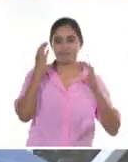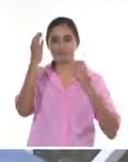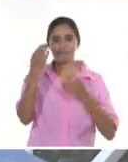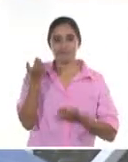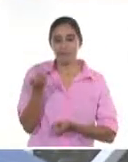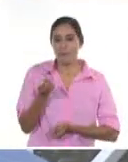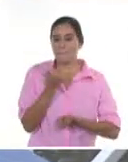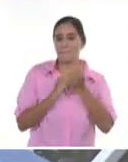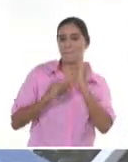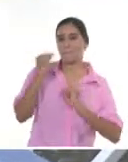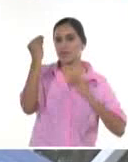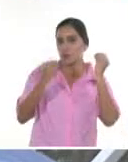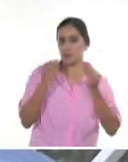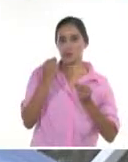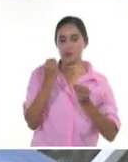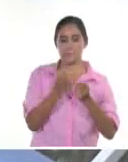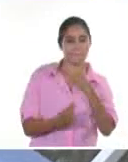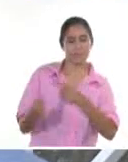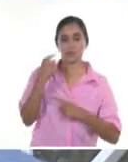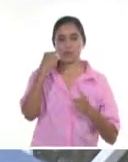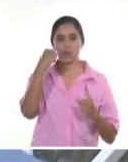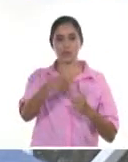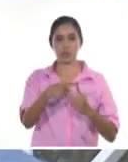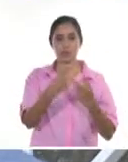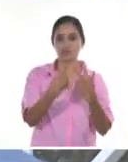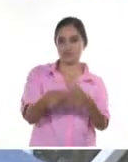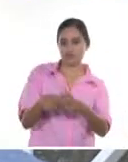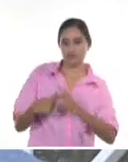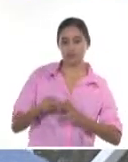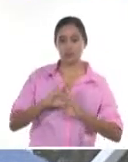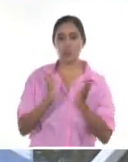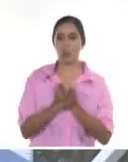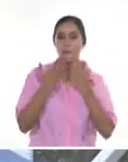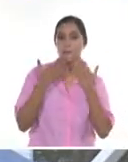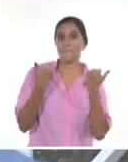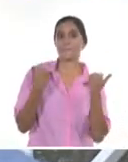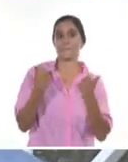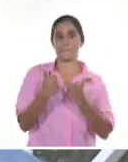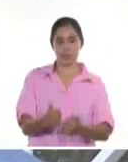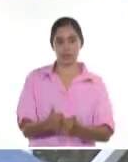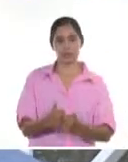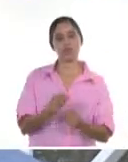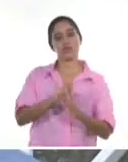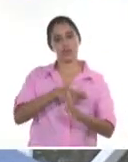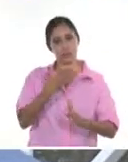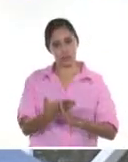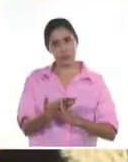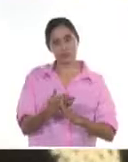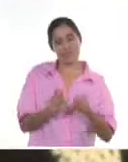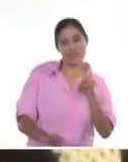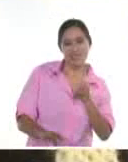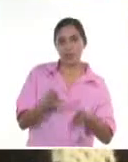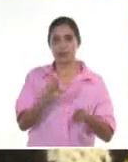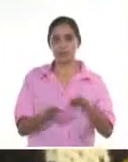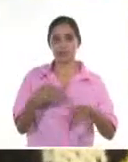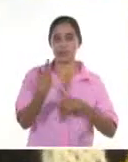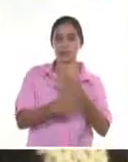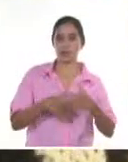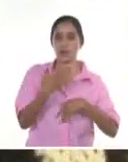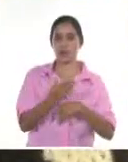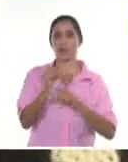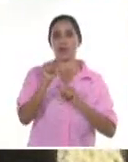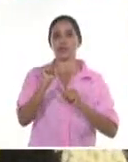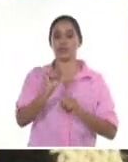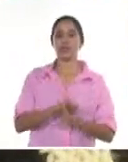objetivo de solucionarlas, tanto a corto como a largo plazo, en dependencia de tan grande sea el problema. Teniendo en cuenta desde